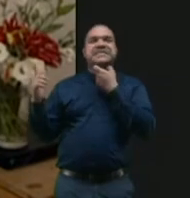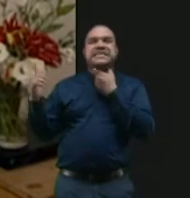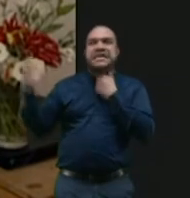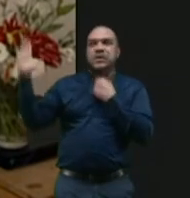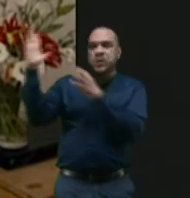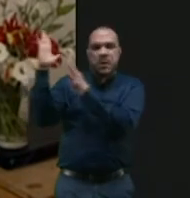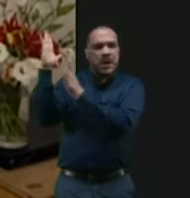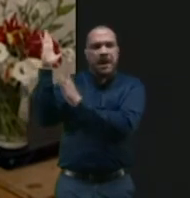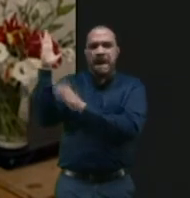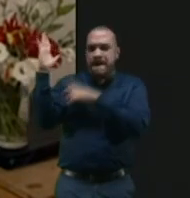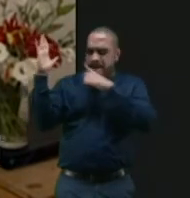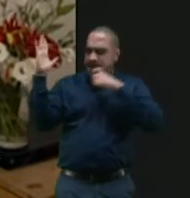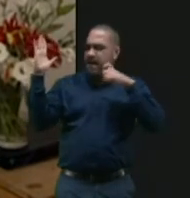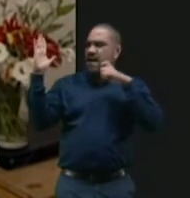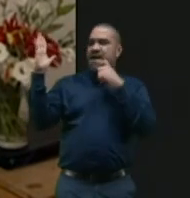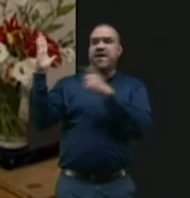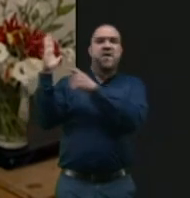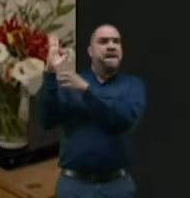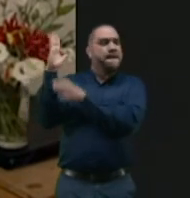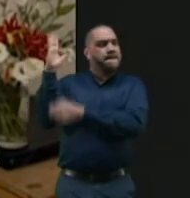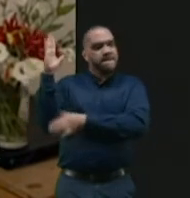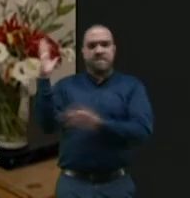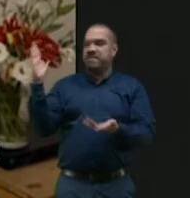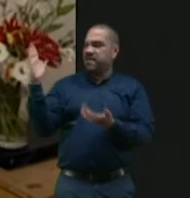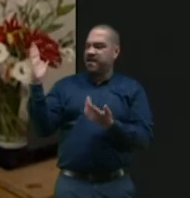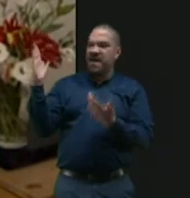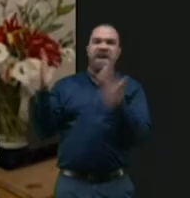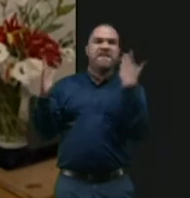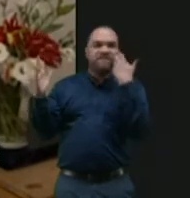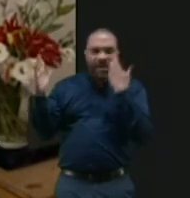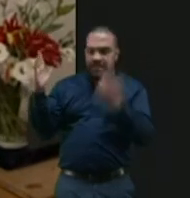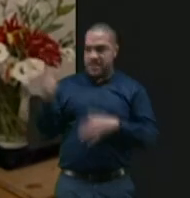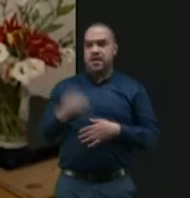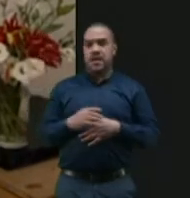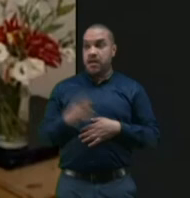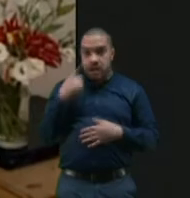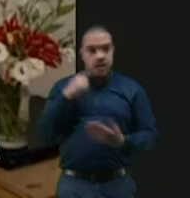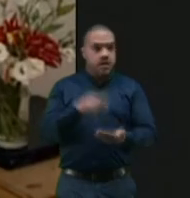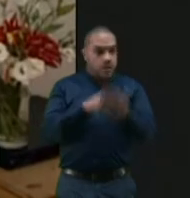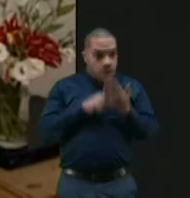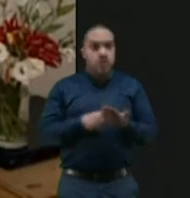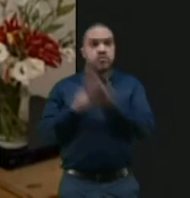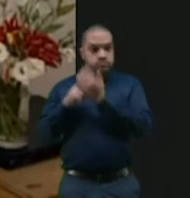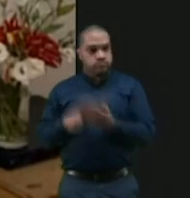se tiene suficiente comida. Y eso crea un plan ejecutable para poder incrementar el rendimiento.